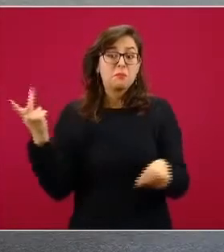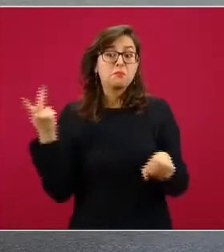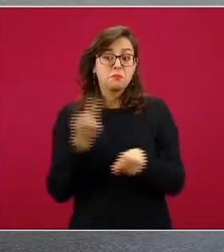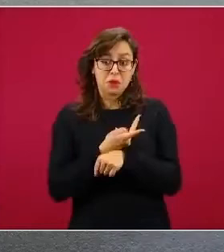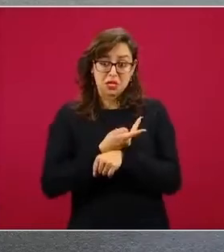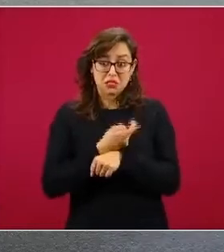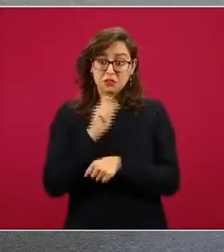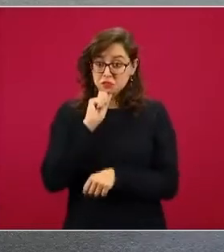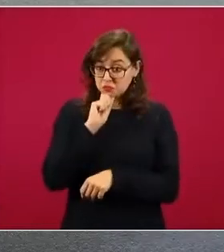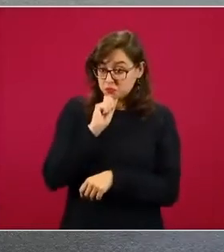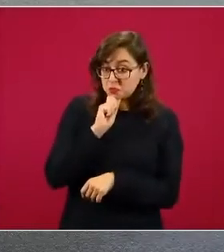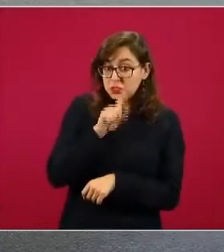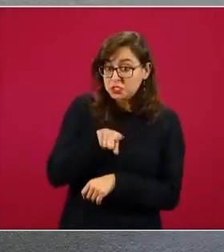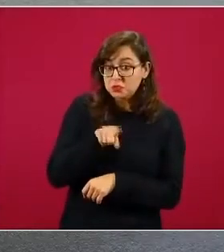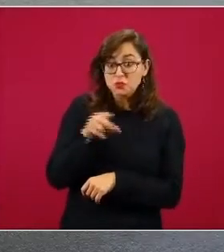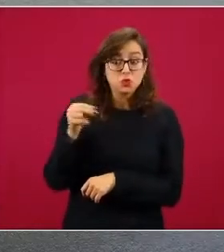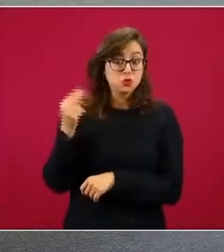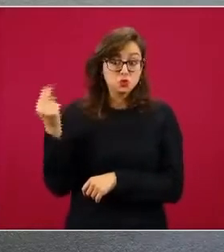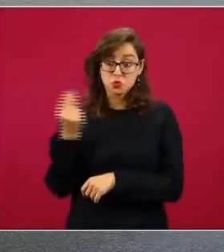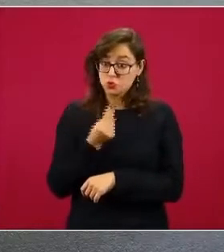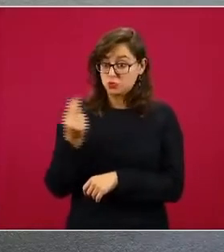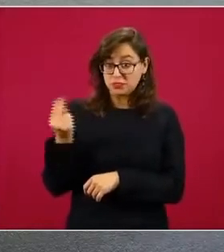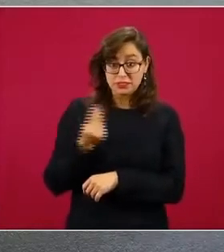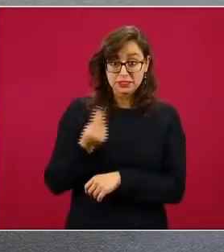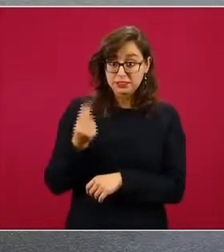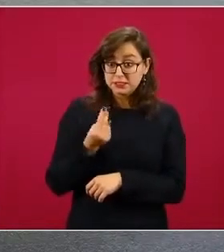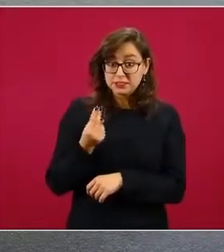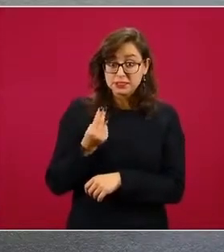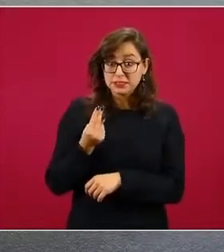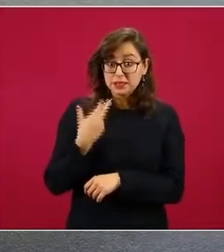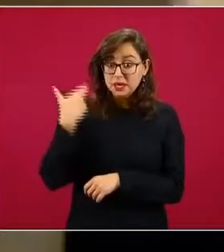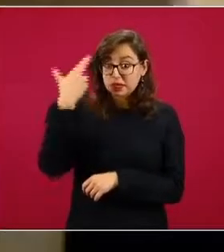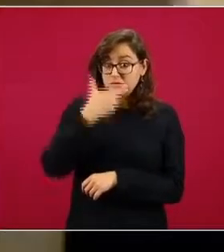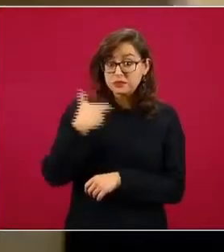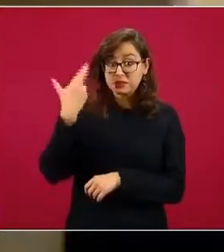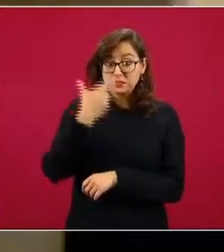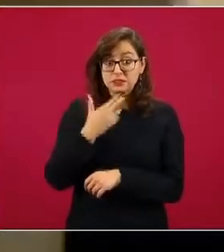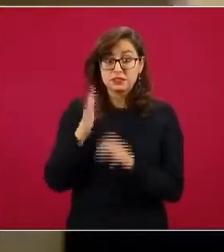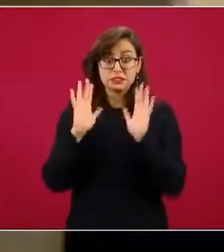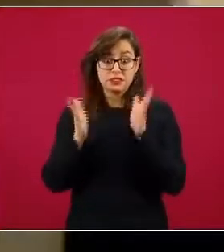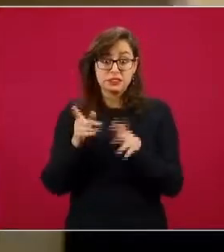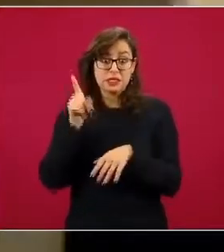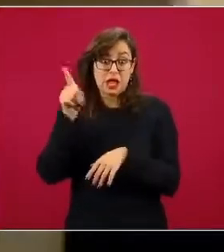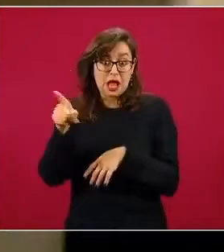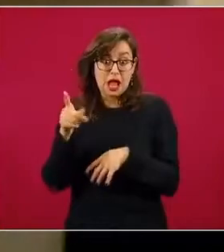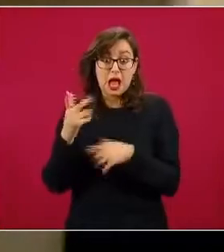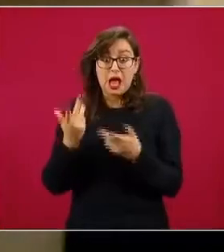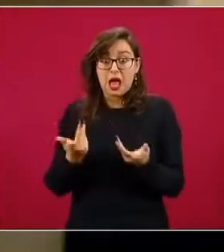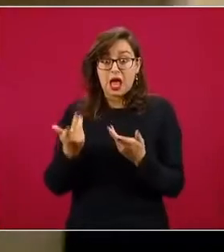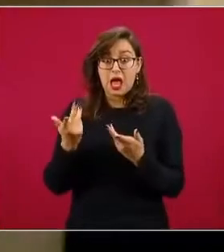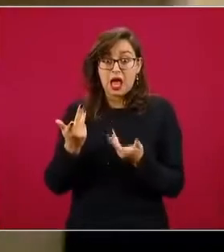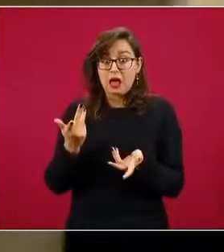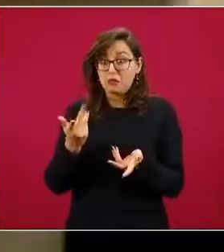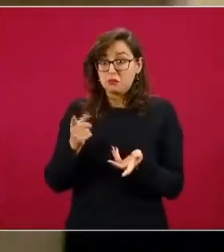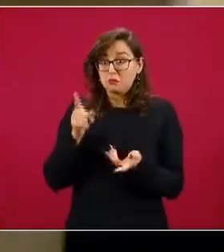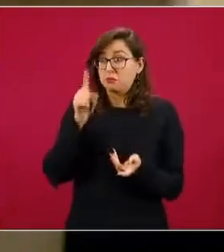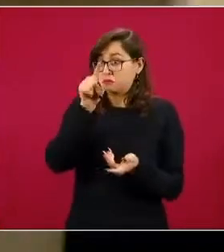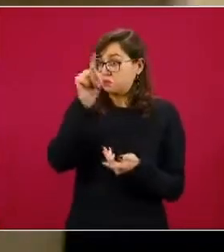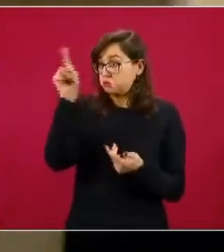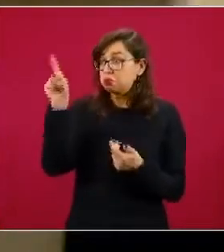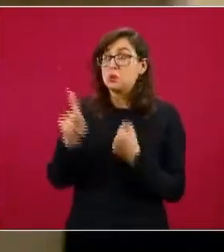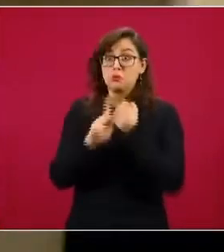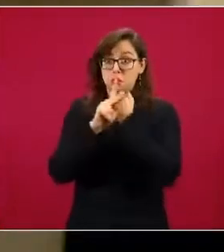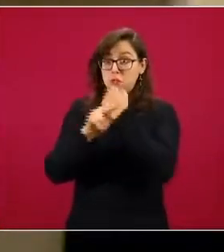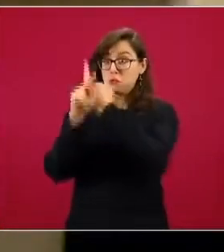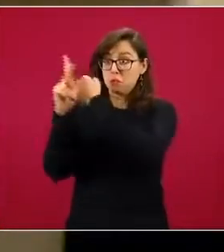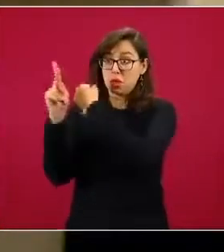¿aplicarían el mismo sentido cuando llegue la vacuna de COVID, como ya vienen certificados de una empresa, de estos institutos